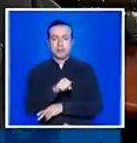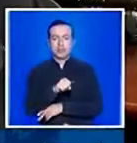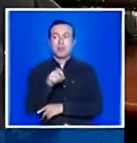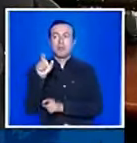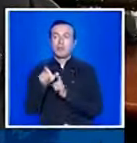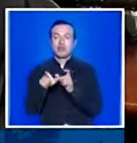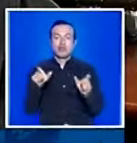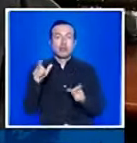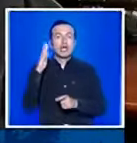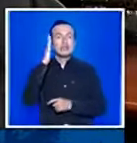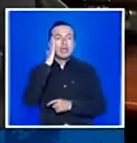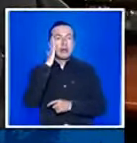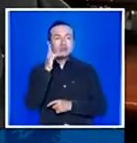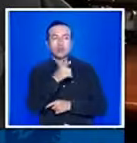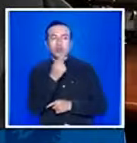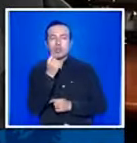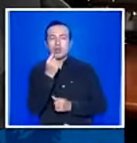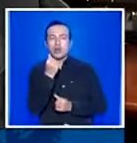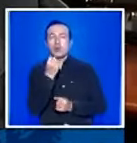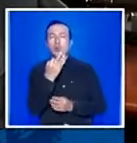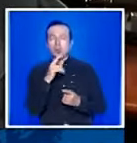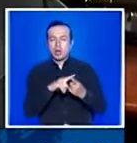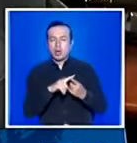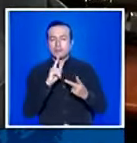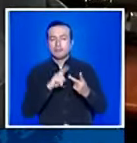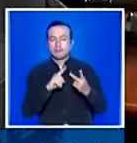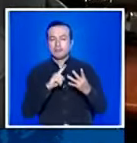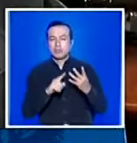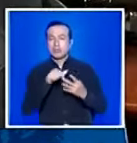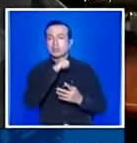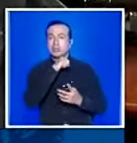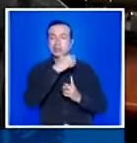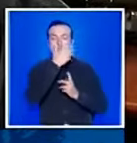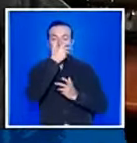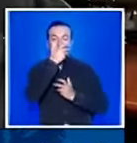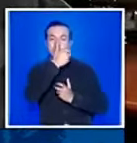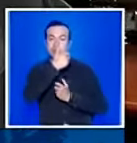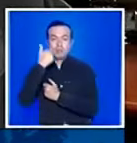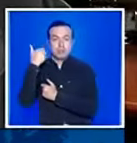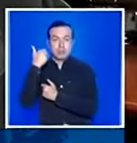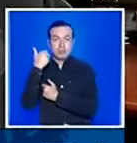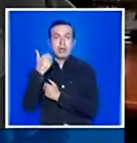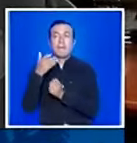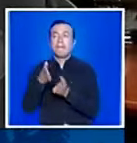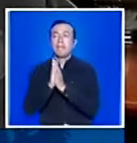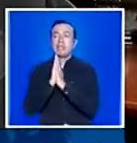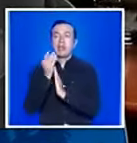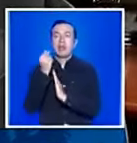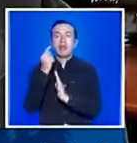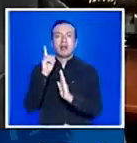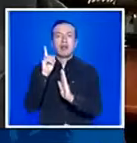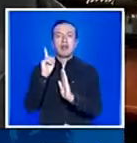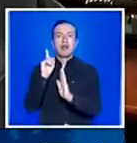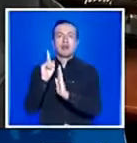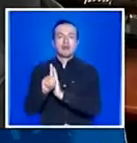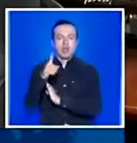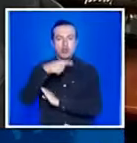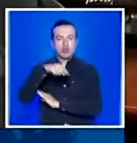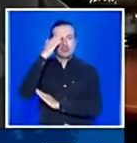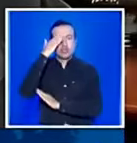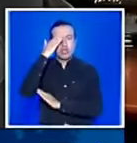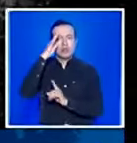cuál es la cantidad de dinero que tienen ciertas personas y obviamente al secuestrarle le piden que transfiera dinero. Ellos conocen los